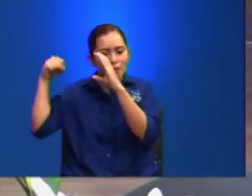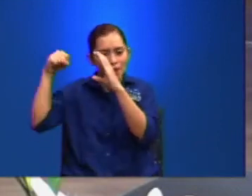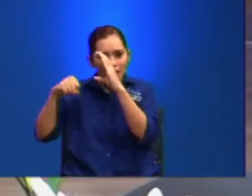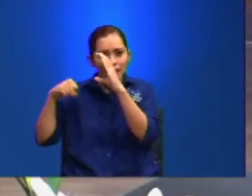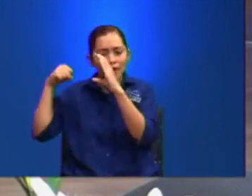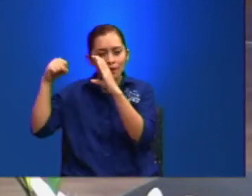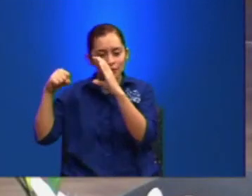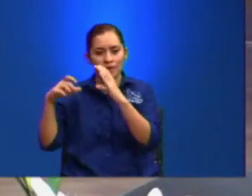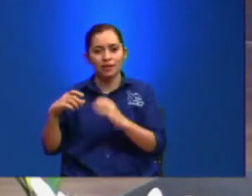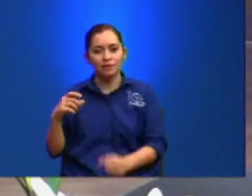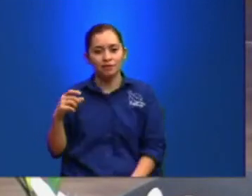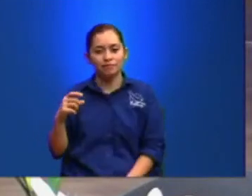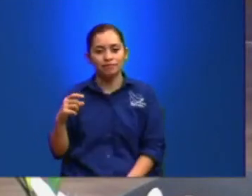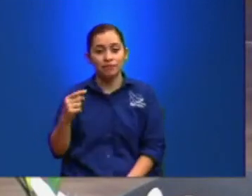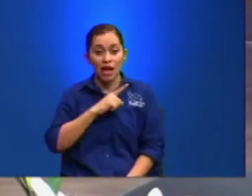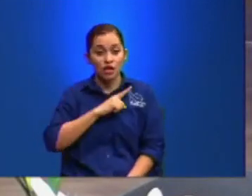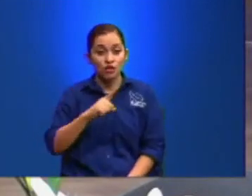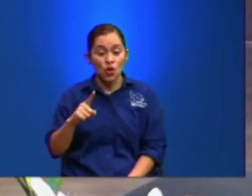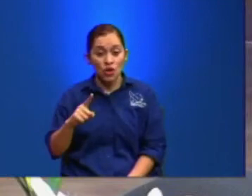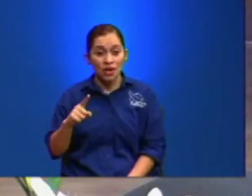soy leyenda